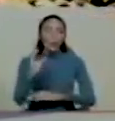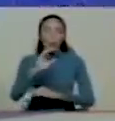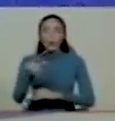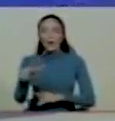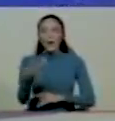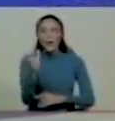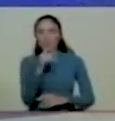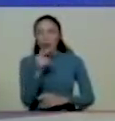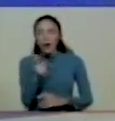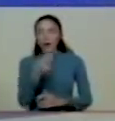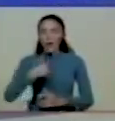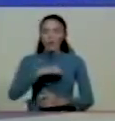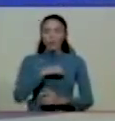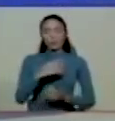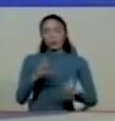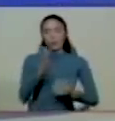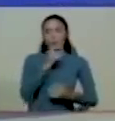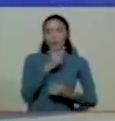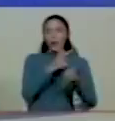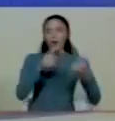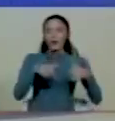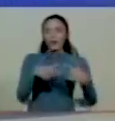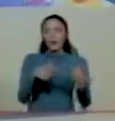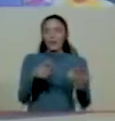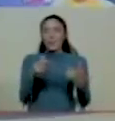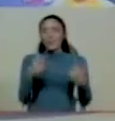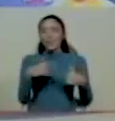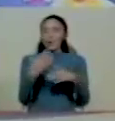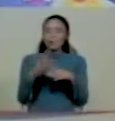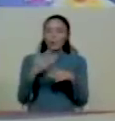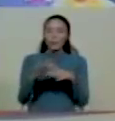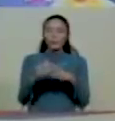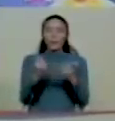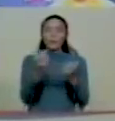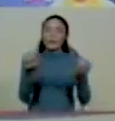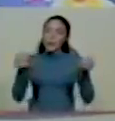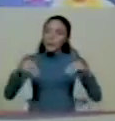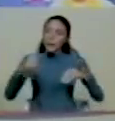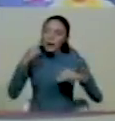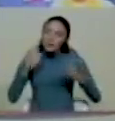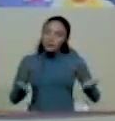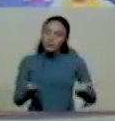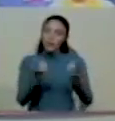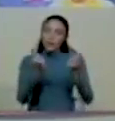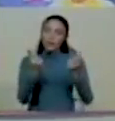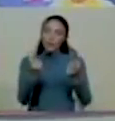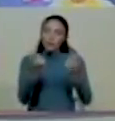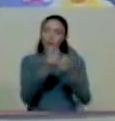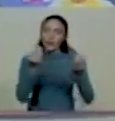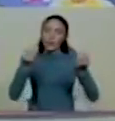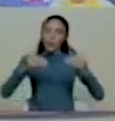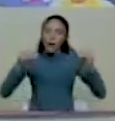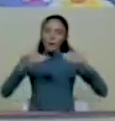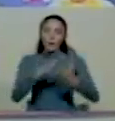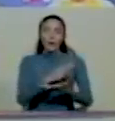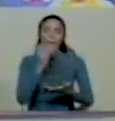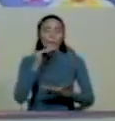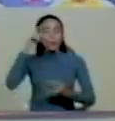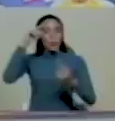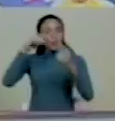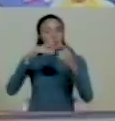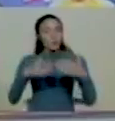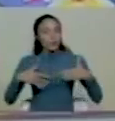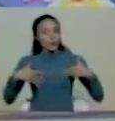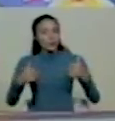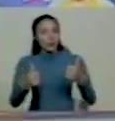tiene, ya nosotros estamos en el paraíso. No, falta mucho para llegar a las metas de salud